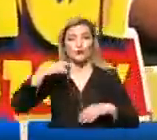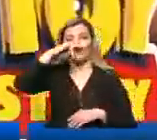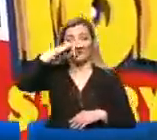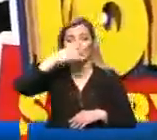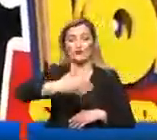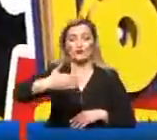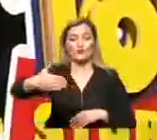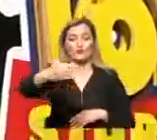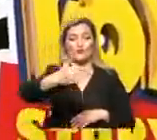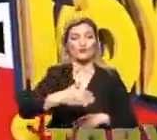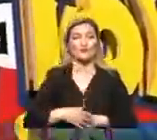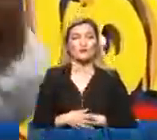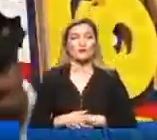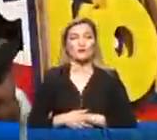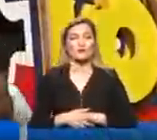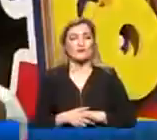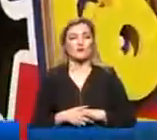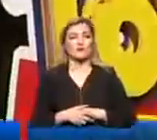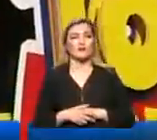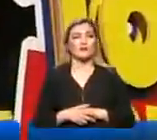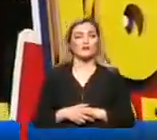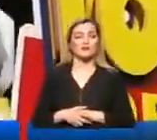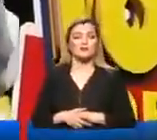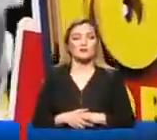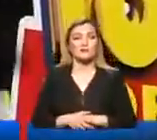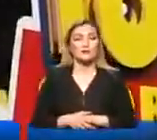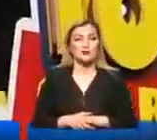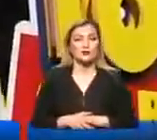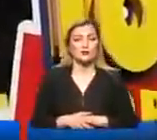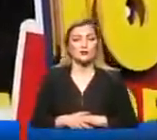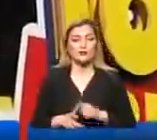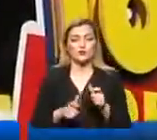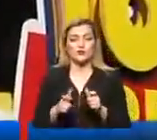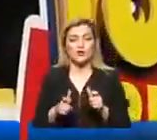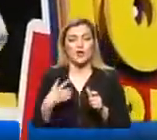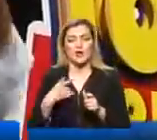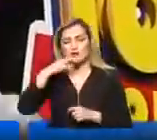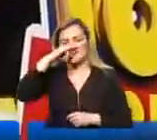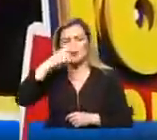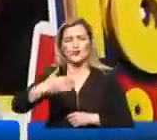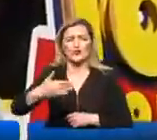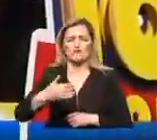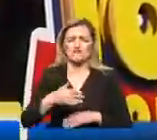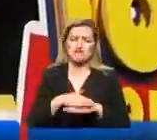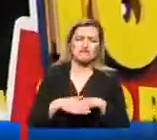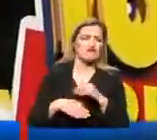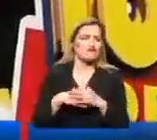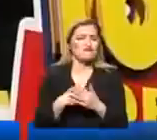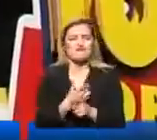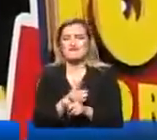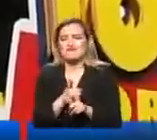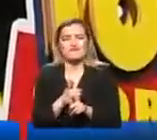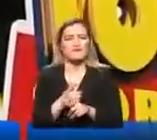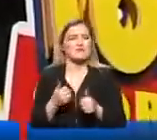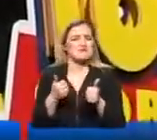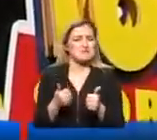más pequeñitos del hogar, porque nunca hay que perder esa inocencia de ser niño, esa sencillez, toda esa